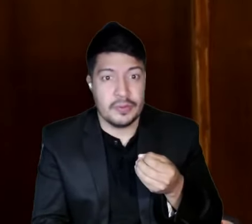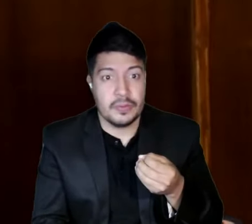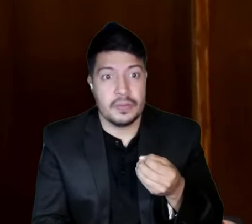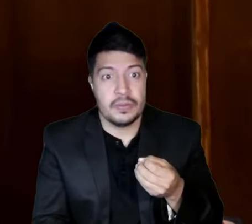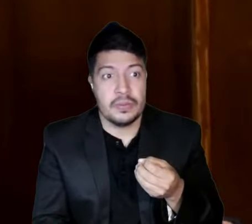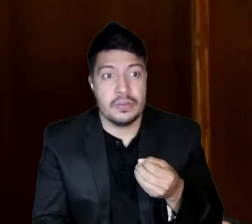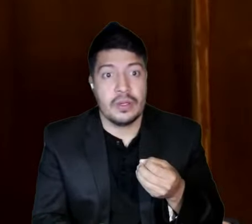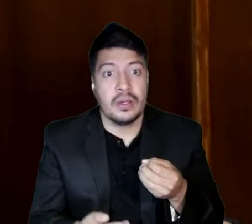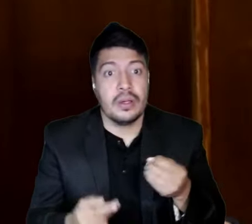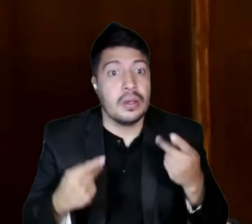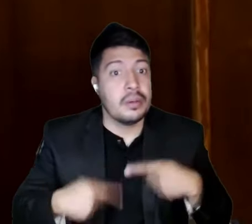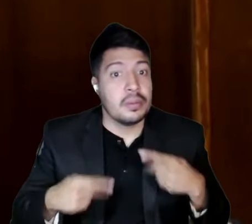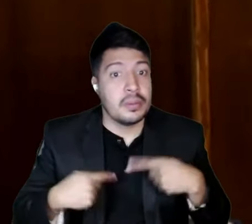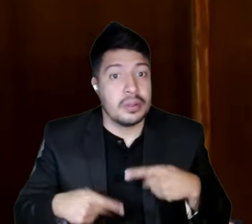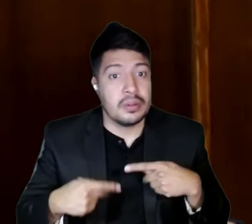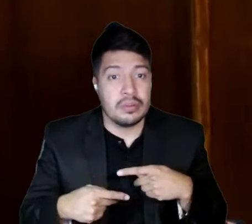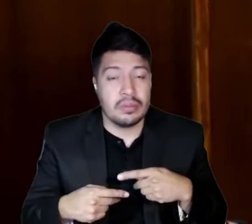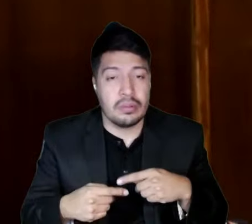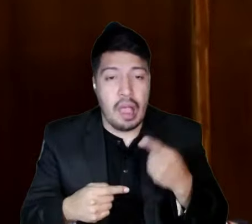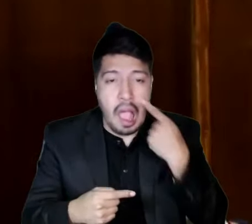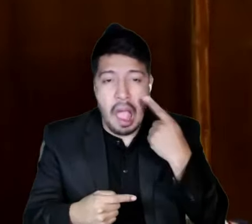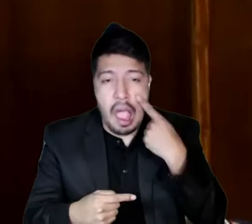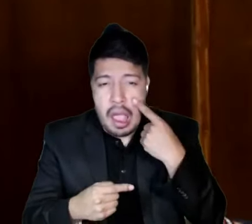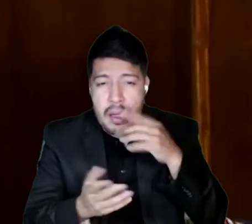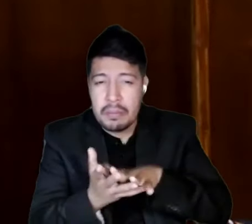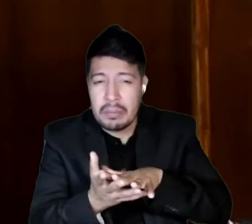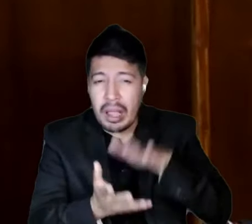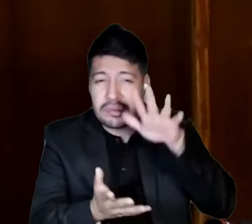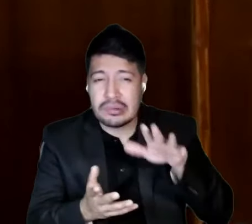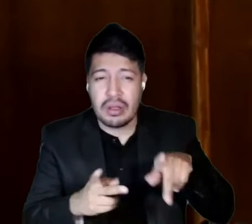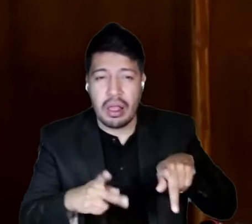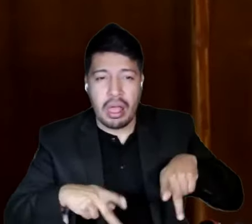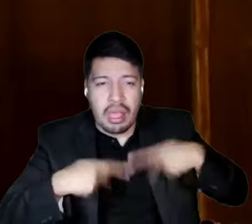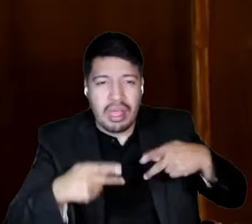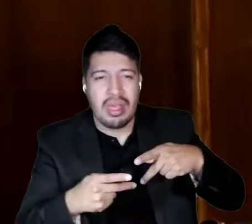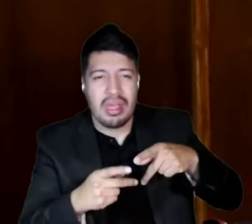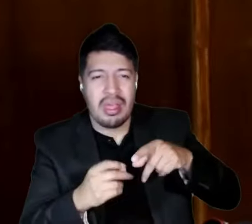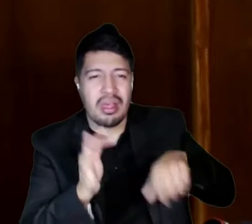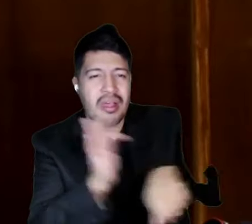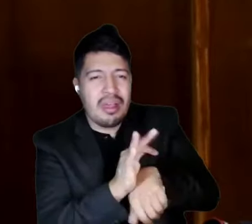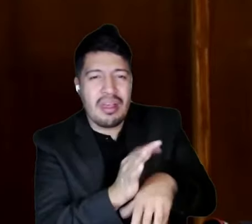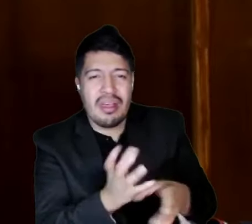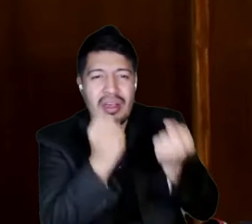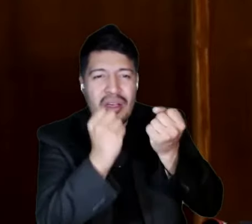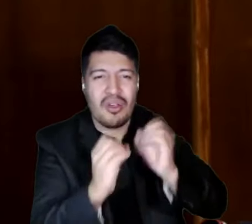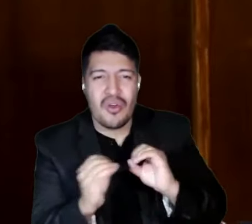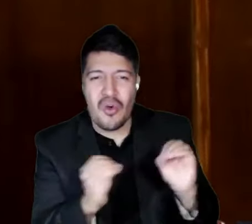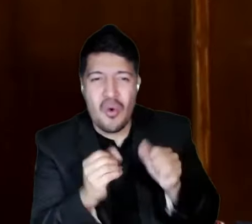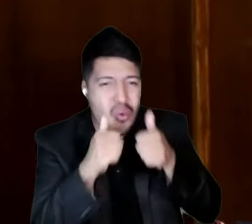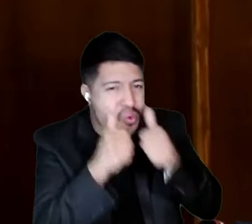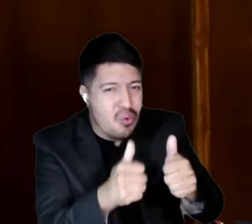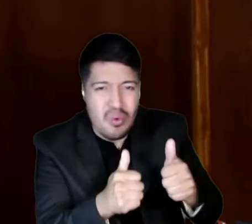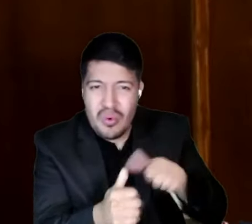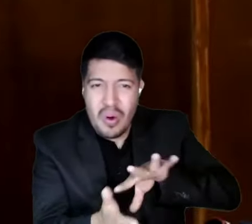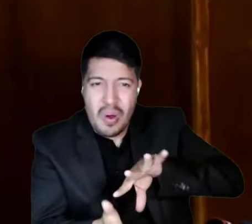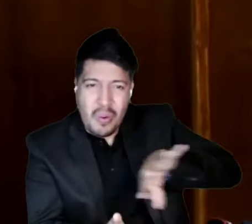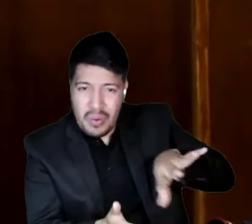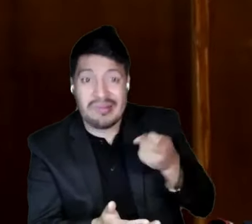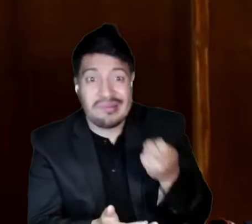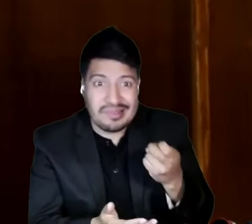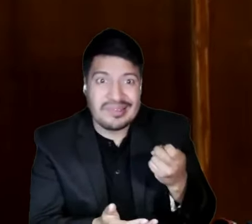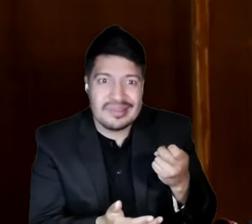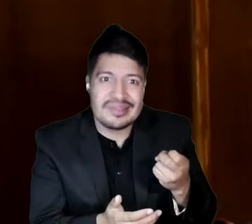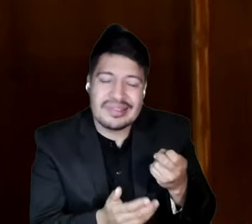de los más vulnerables nos permitimos integrar el presente proyecto de acuerdo en el que se tiene por cumplido lo